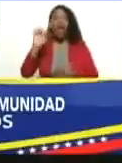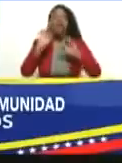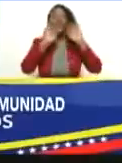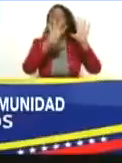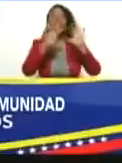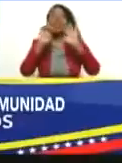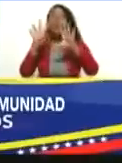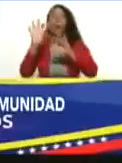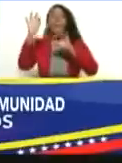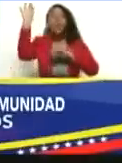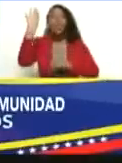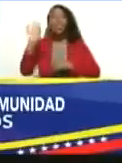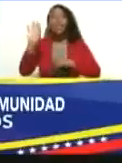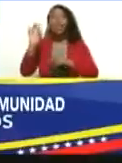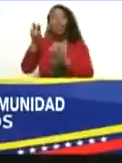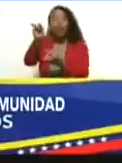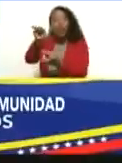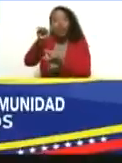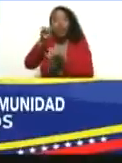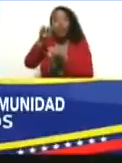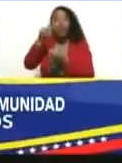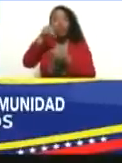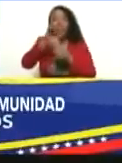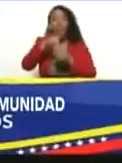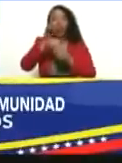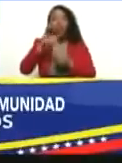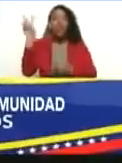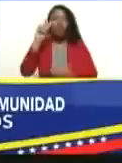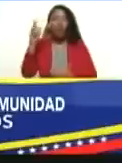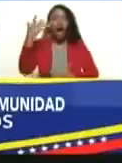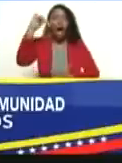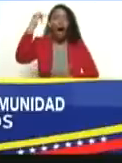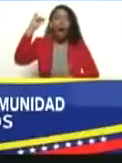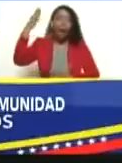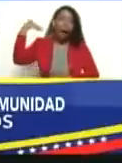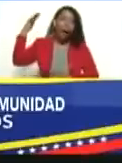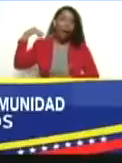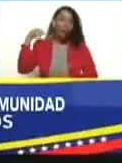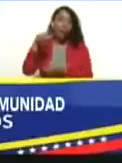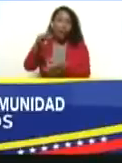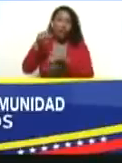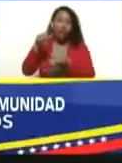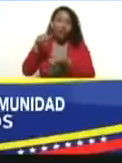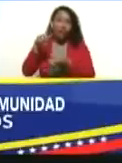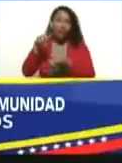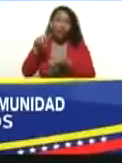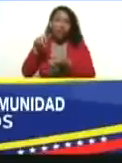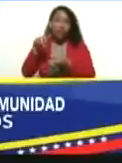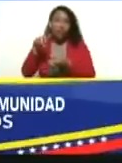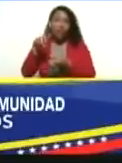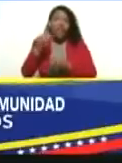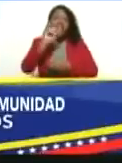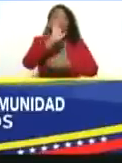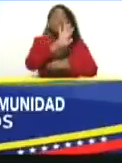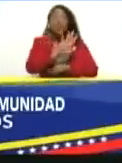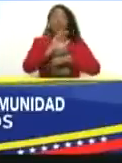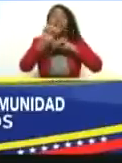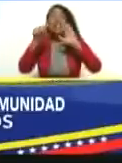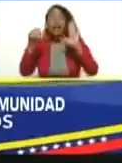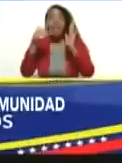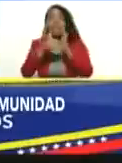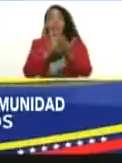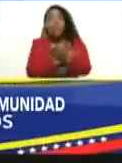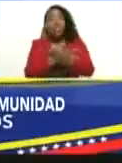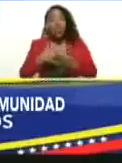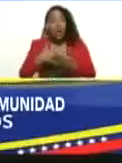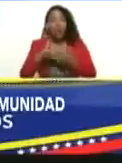99% de los ingresos petroleros que Venezuela percibía hasta hace unos años pasamos de cincuenta y seis mil